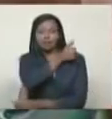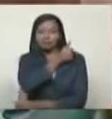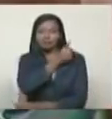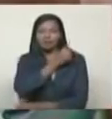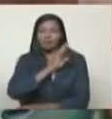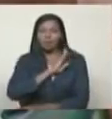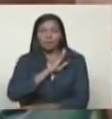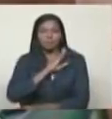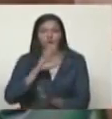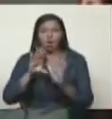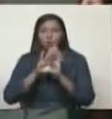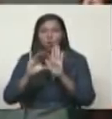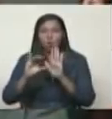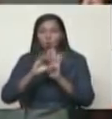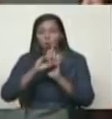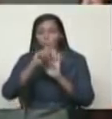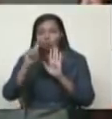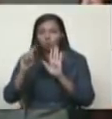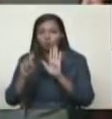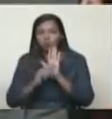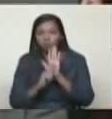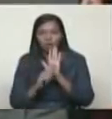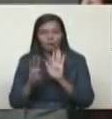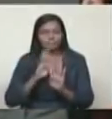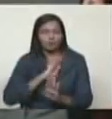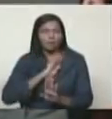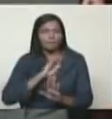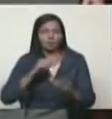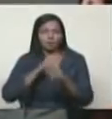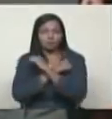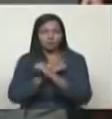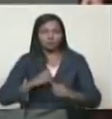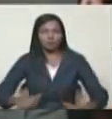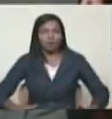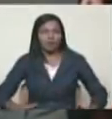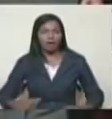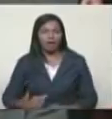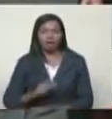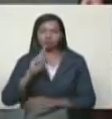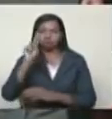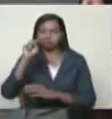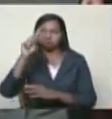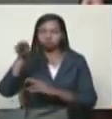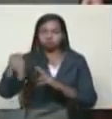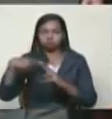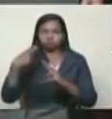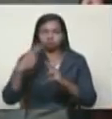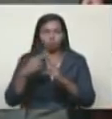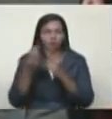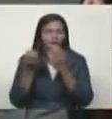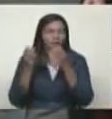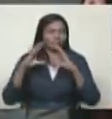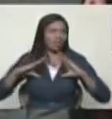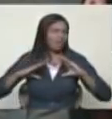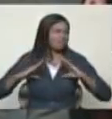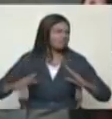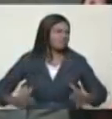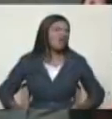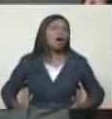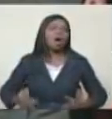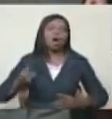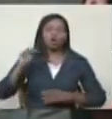legítimo, constitucional, de la Fuerza Armada Nacional Bolivariana, jamás me rendiré,